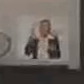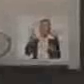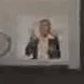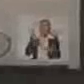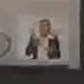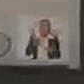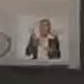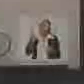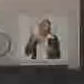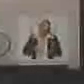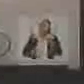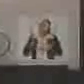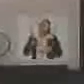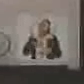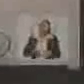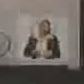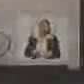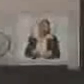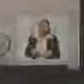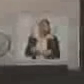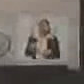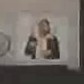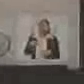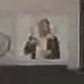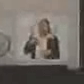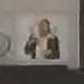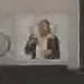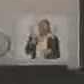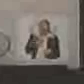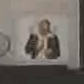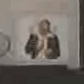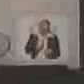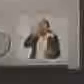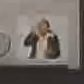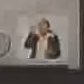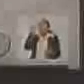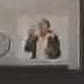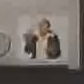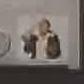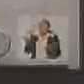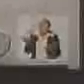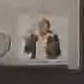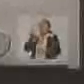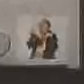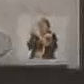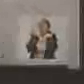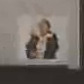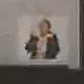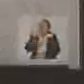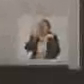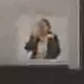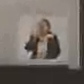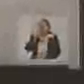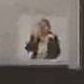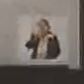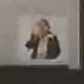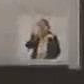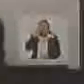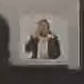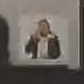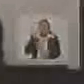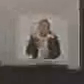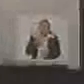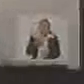Benito Juárez, tenemos que tener la certidumbre hacia dónde va la delegación Benito Juárez en materia